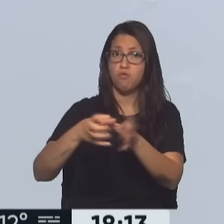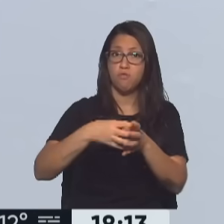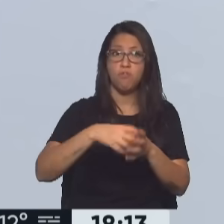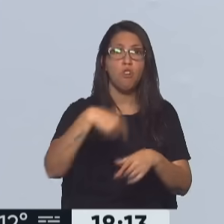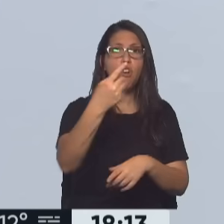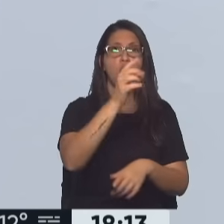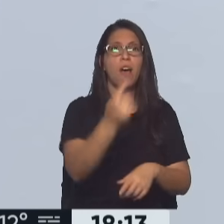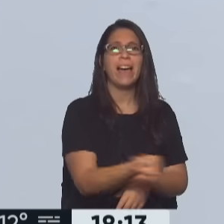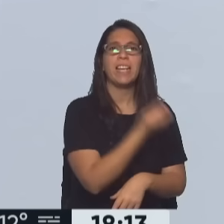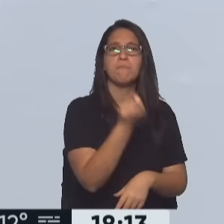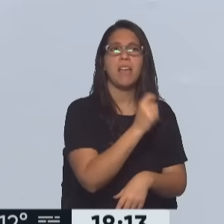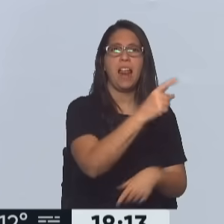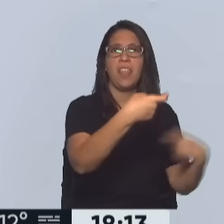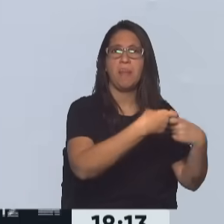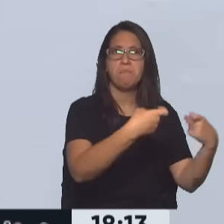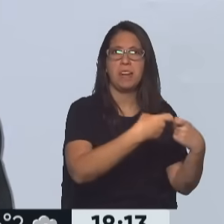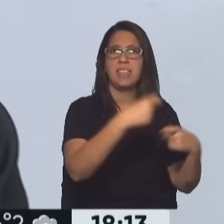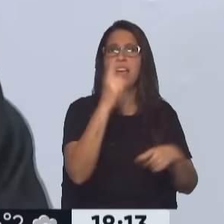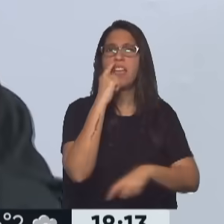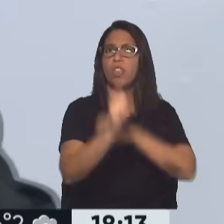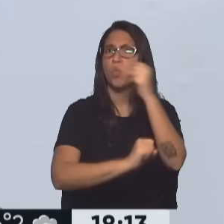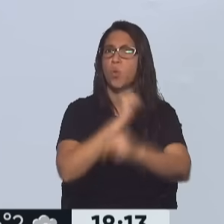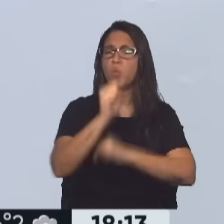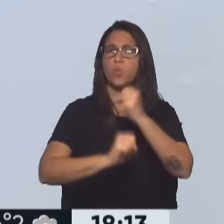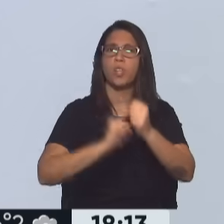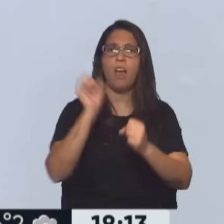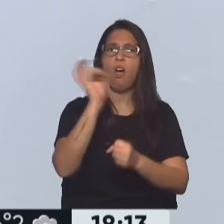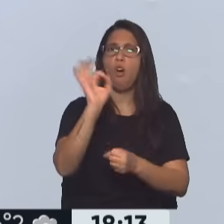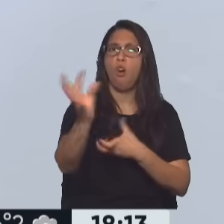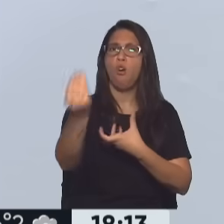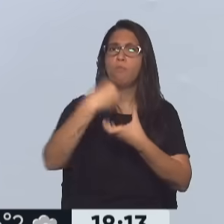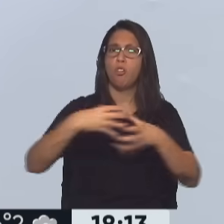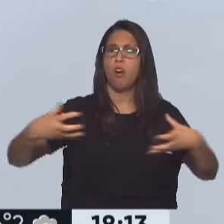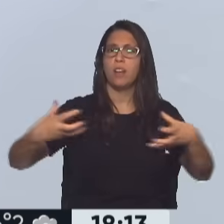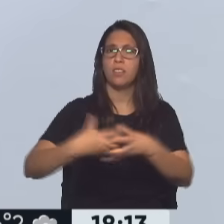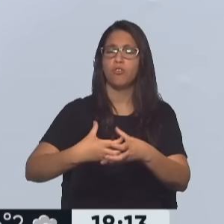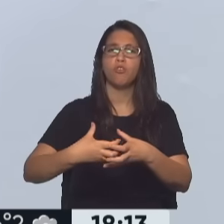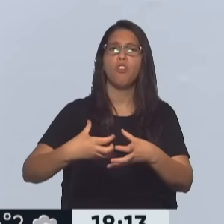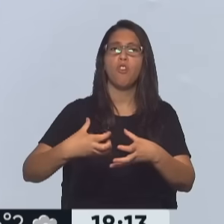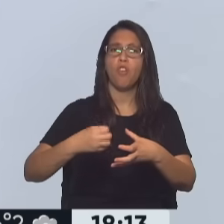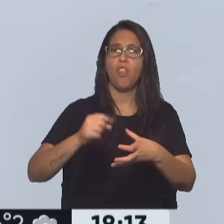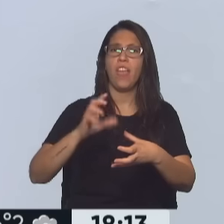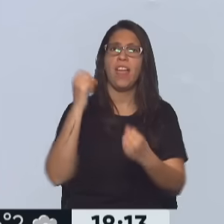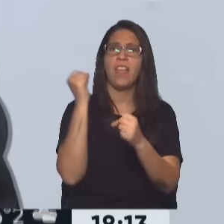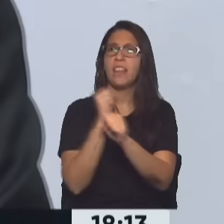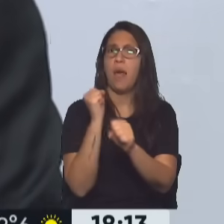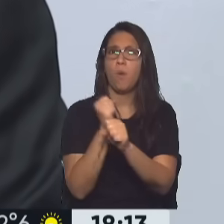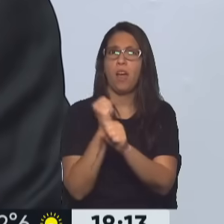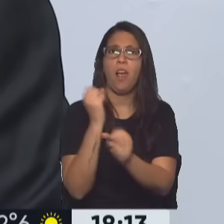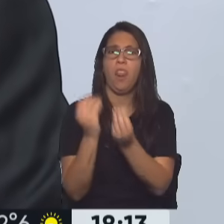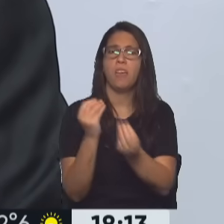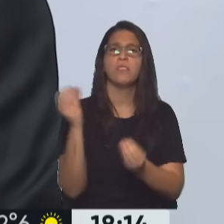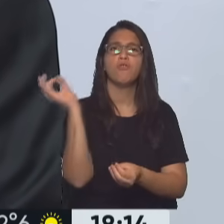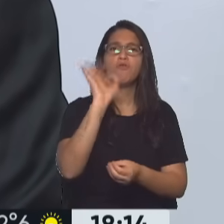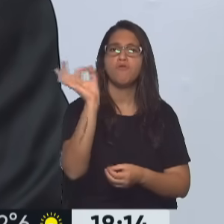participa de las gremiales empresarias, industriales, o que participa de organizaciones del mundo del trabajo o